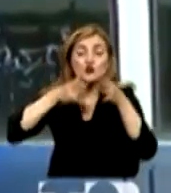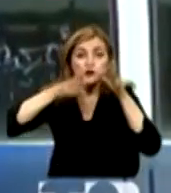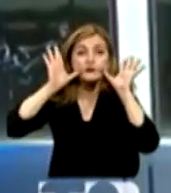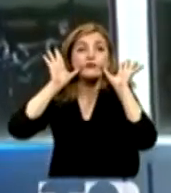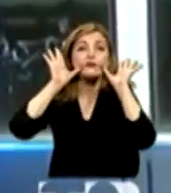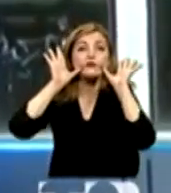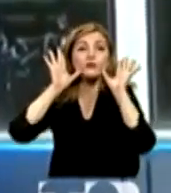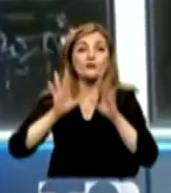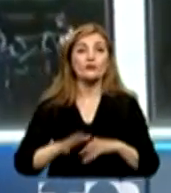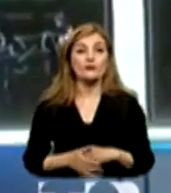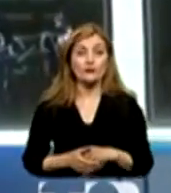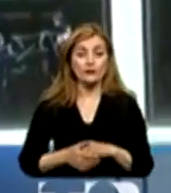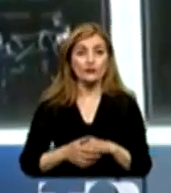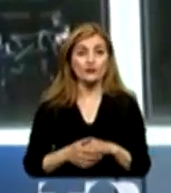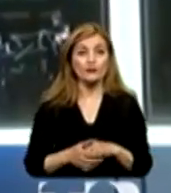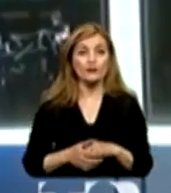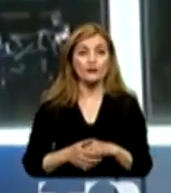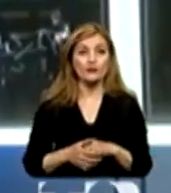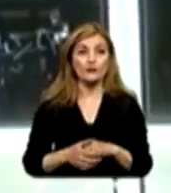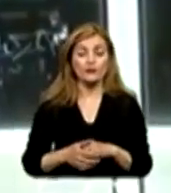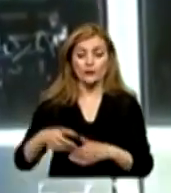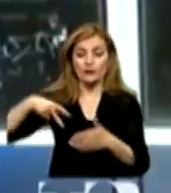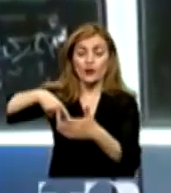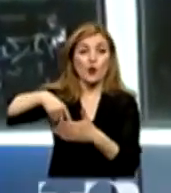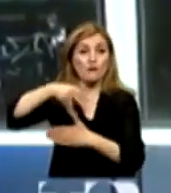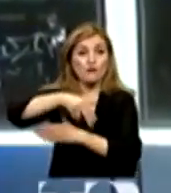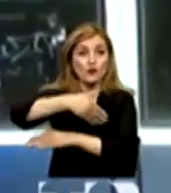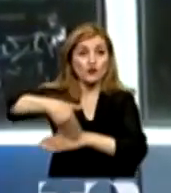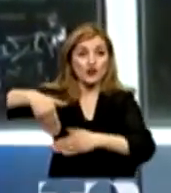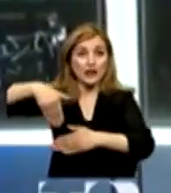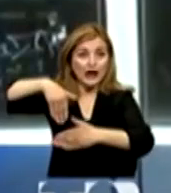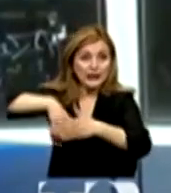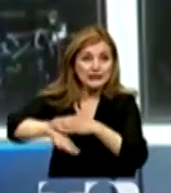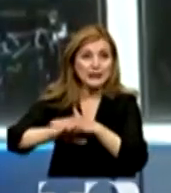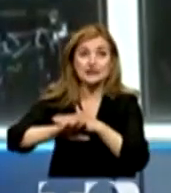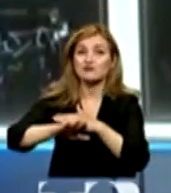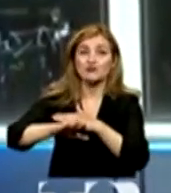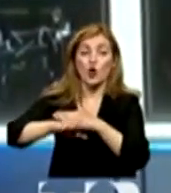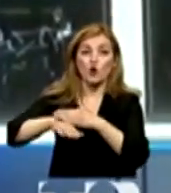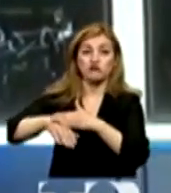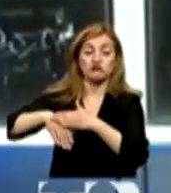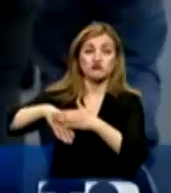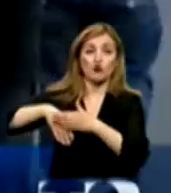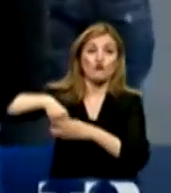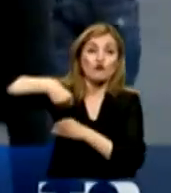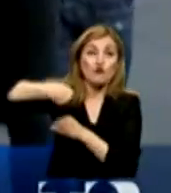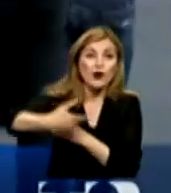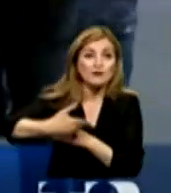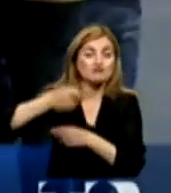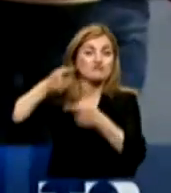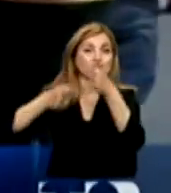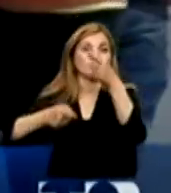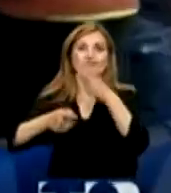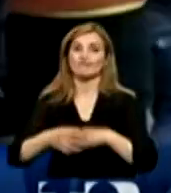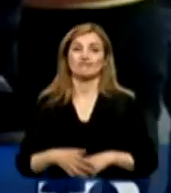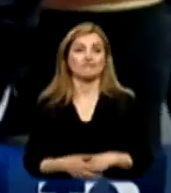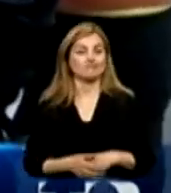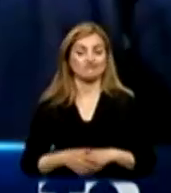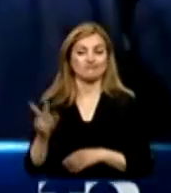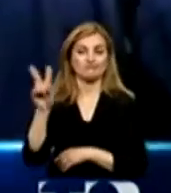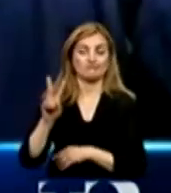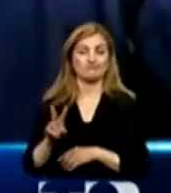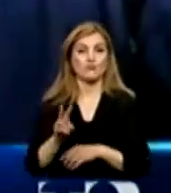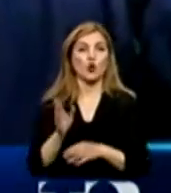1 de diciembre iba a atracar la frontera, que no iba a dejar ni entrar a Venezuela ni iban a dejar salir personas de Venezuela. El destino de la mayoría es